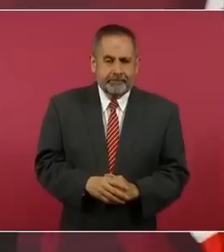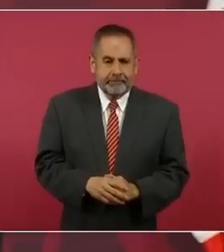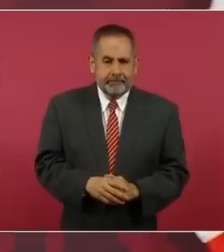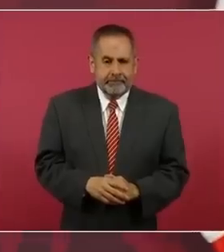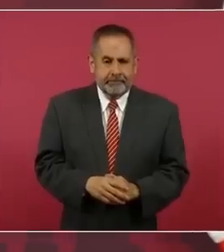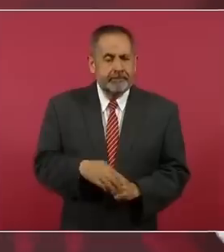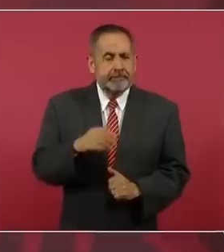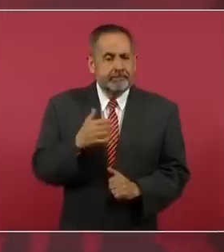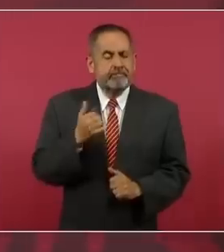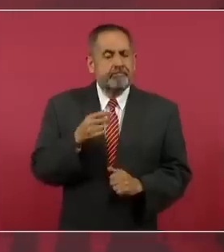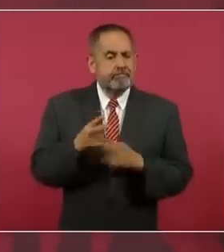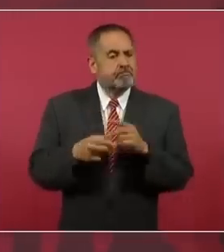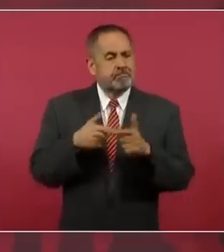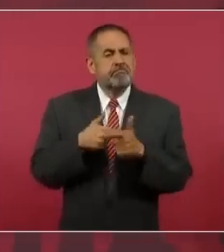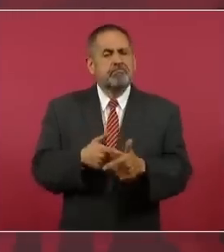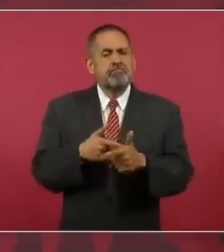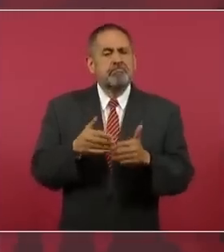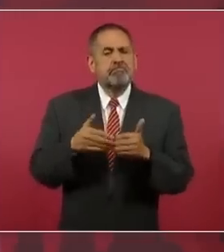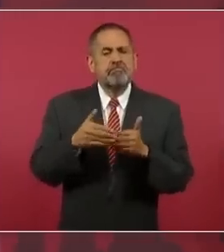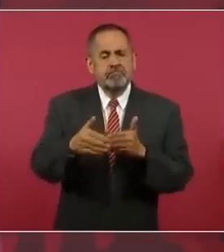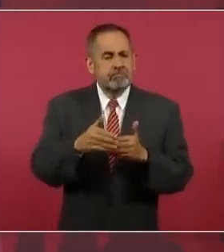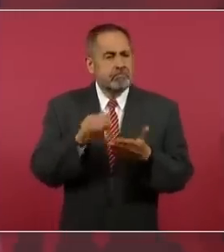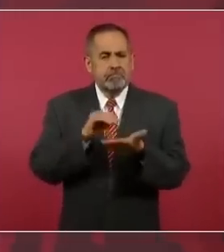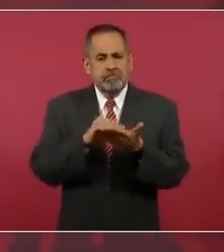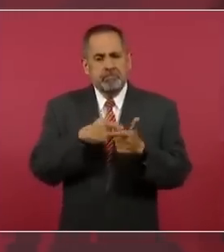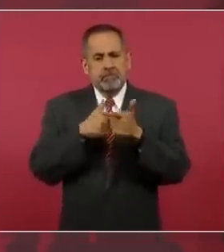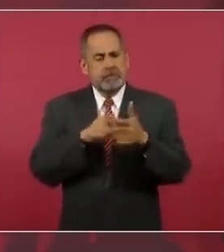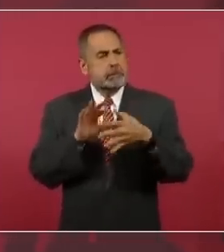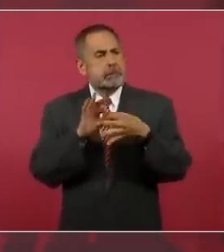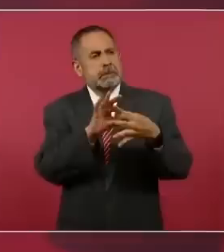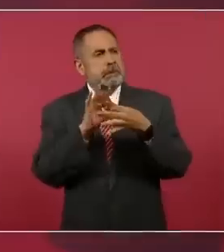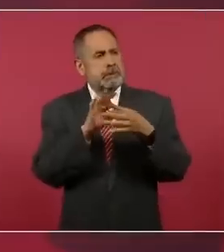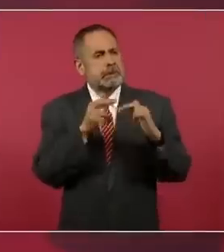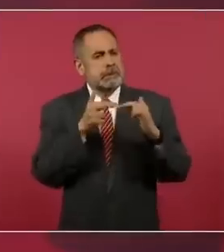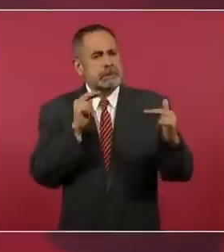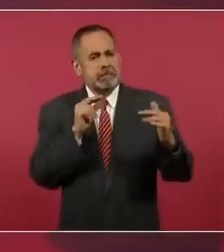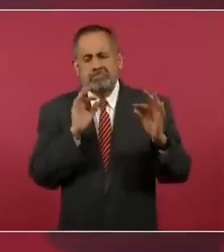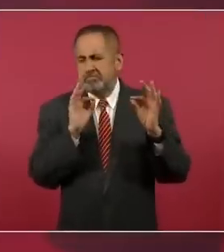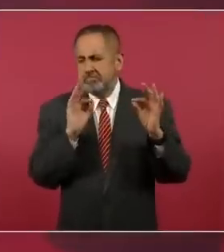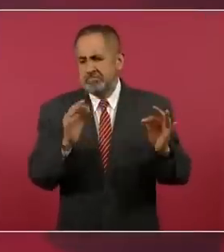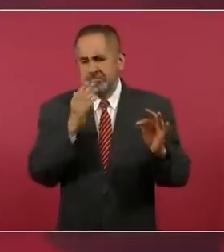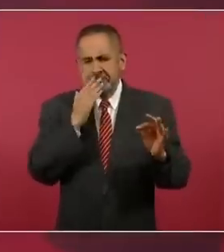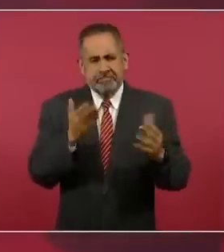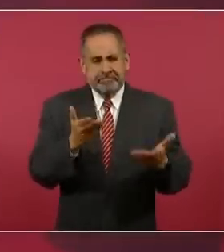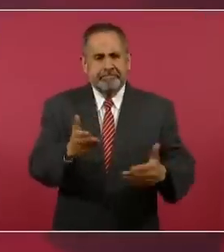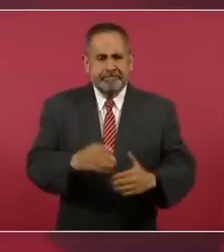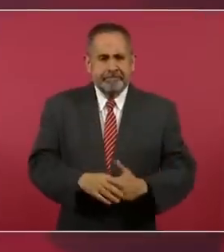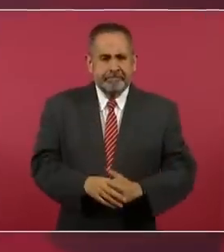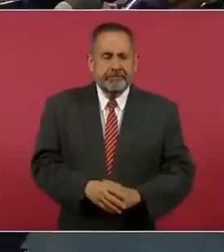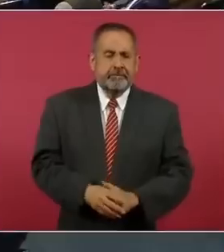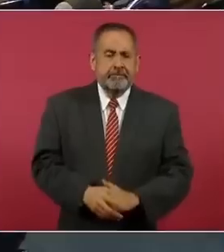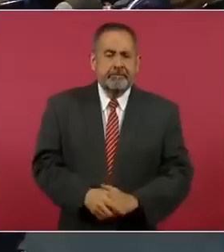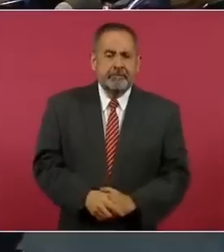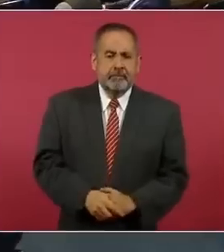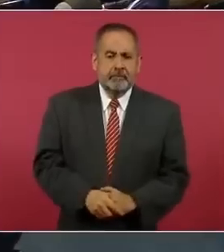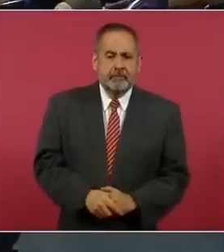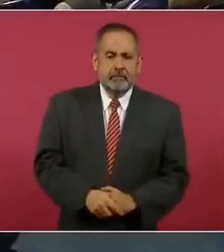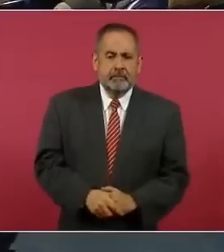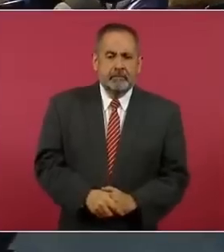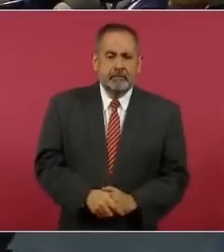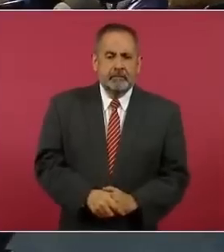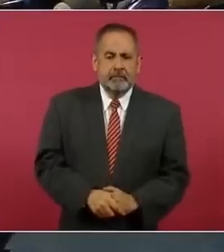Y vamos a mantenerla, esta relación.